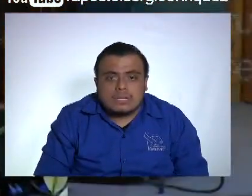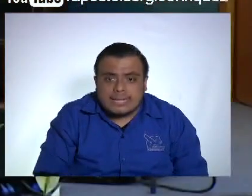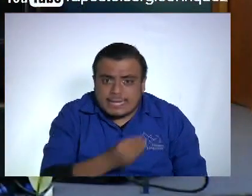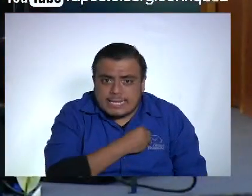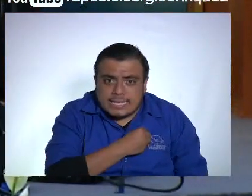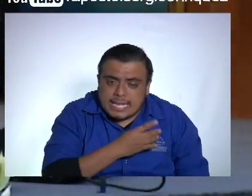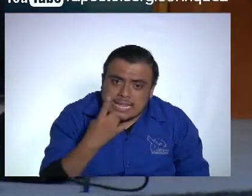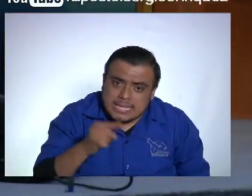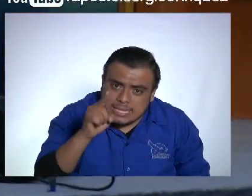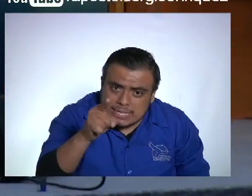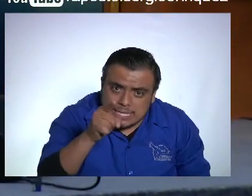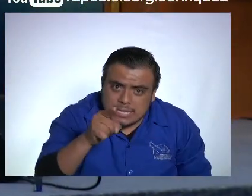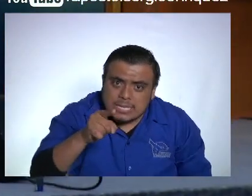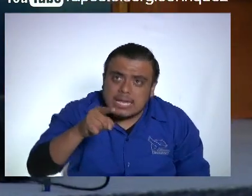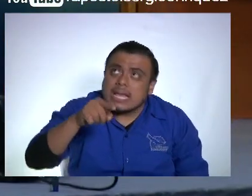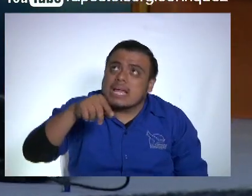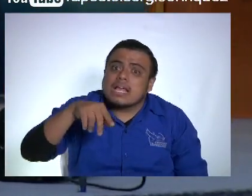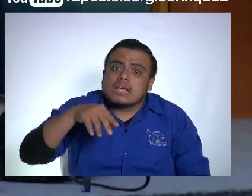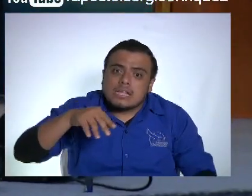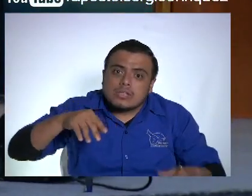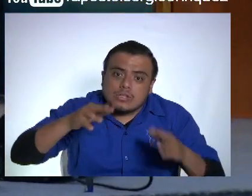decir: derrama tu perfume.